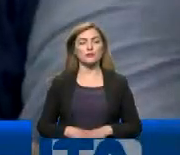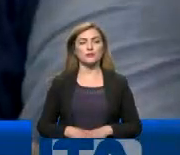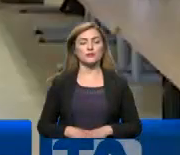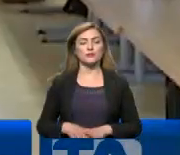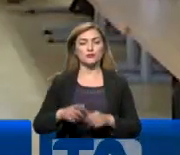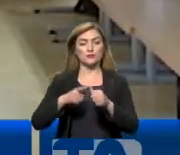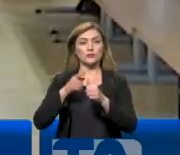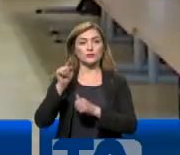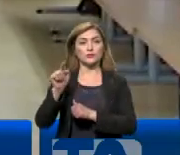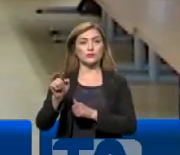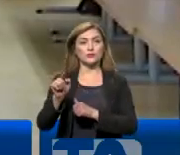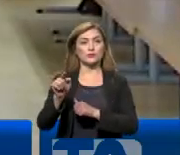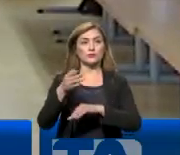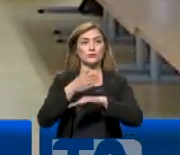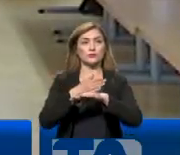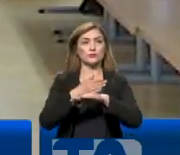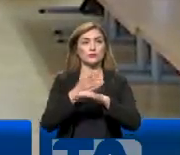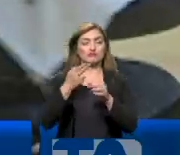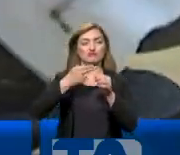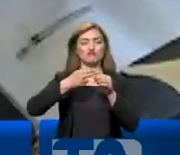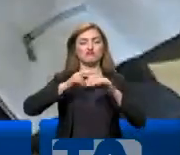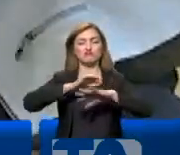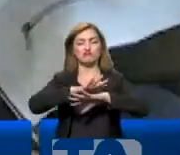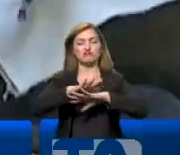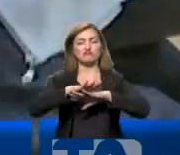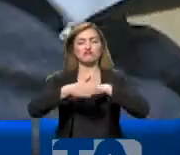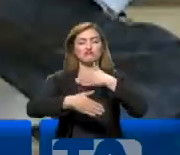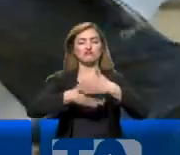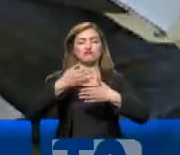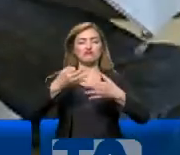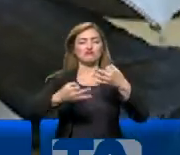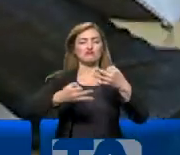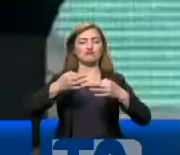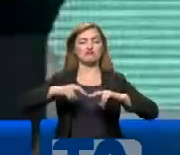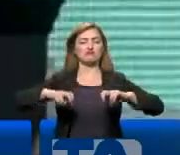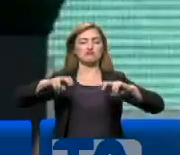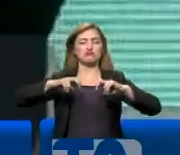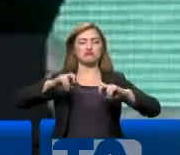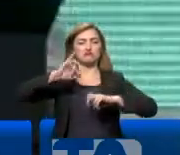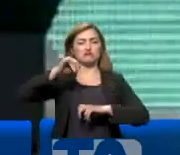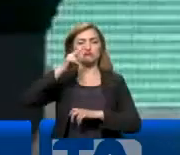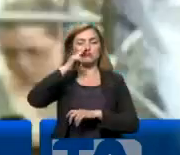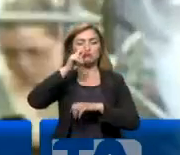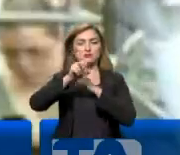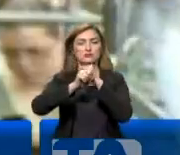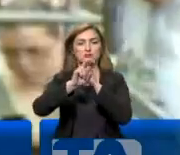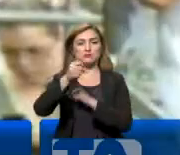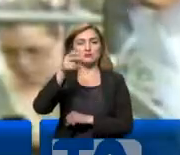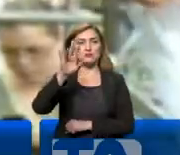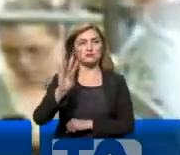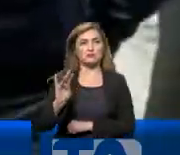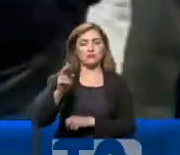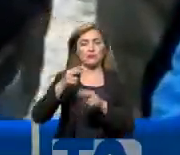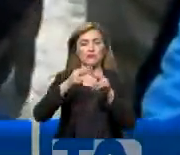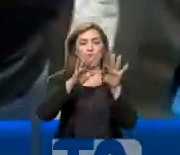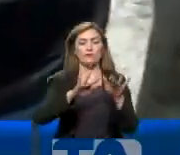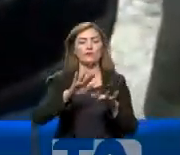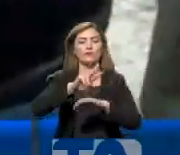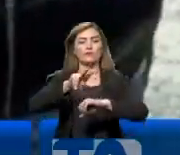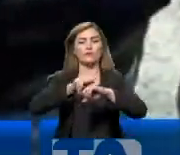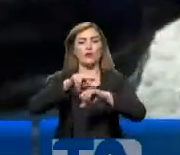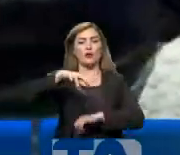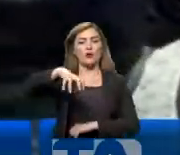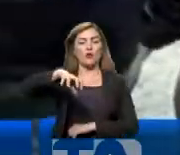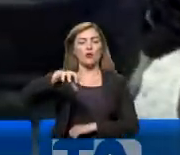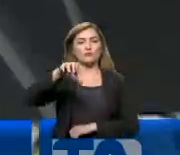los primeros en desertar tras verse inmerso en un caso judicial. En junio de 2017, el Ecuador conocía que el exsecretario nacional del